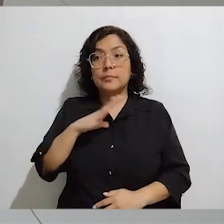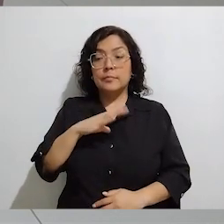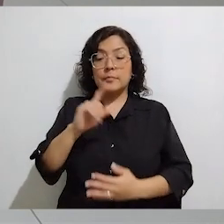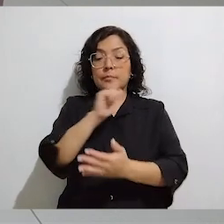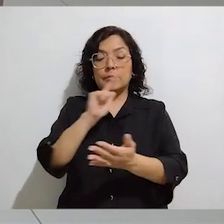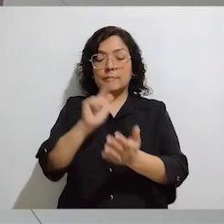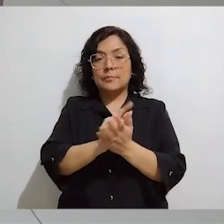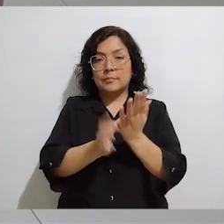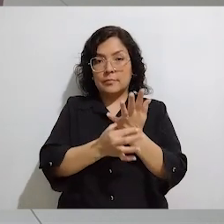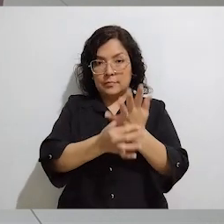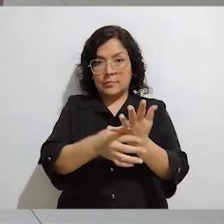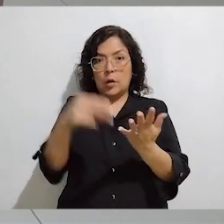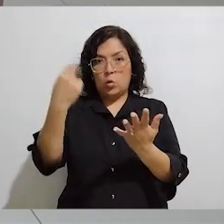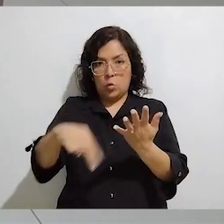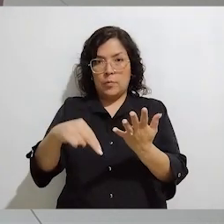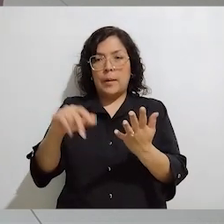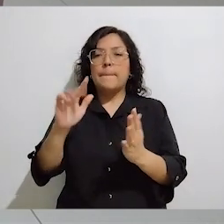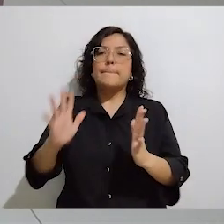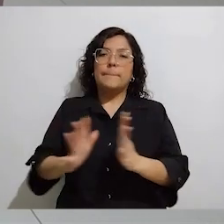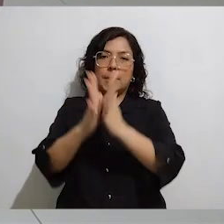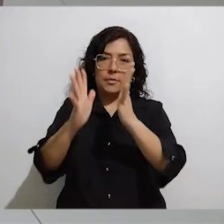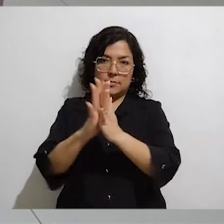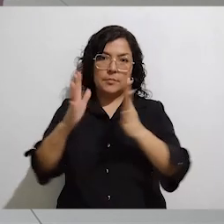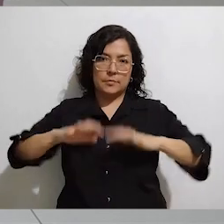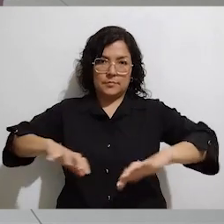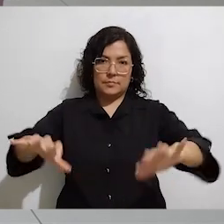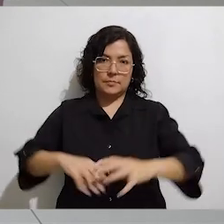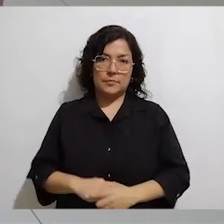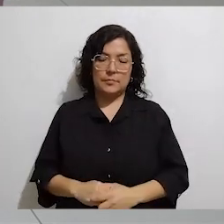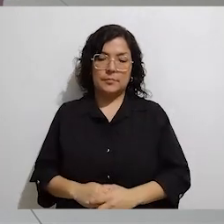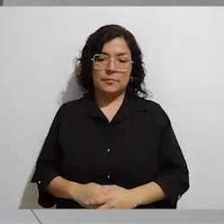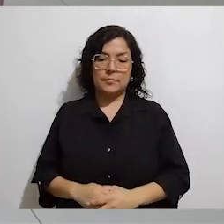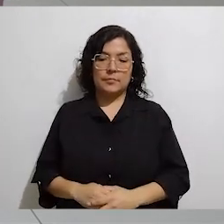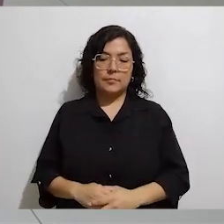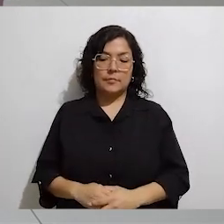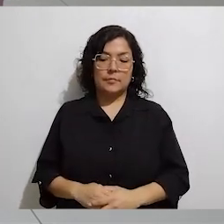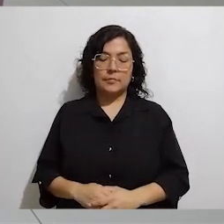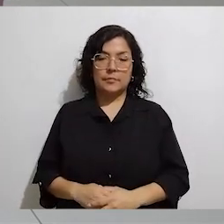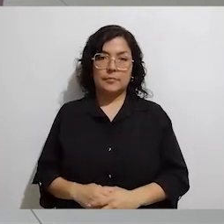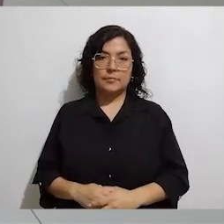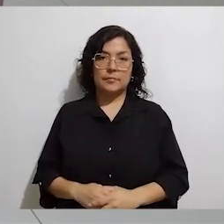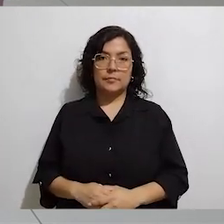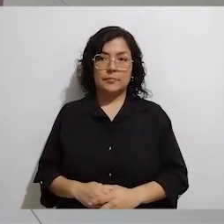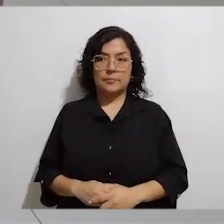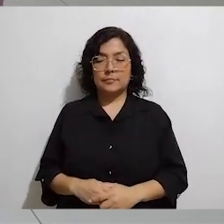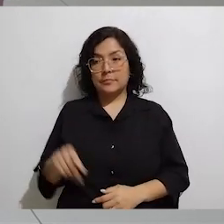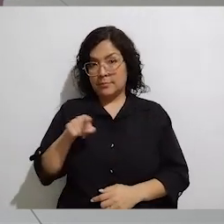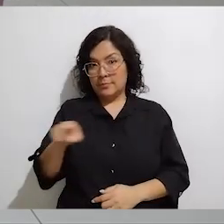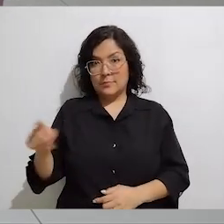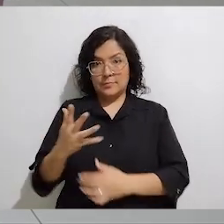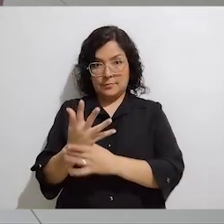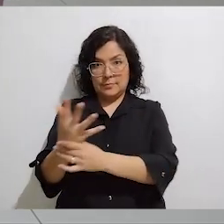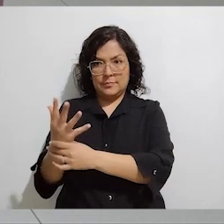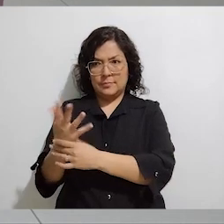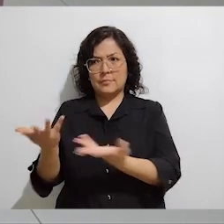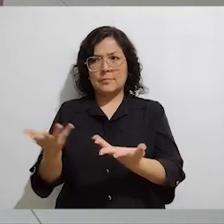ciudadana que nos da diversos mecanismos, que ahorita vamos a hablar de ellos, pero que a la pregunta específica de cuál es el mecanismo que más